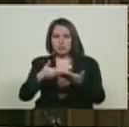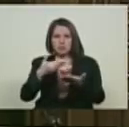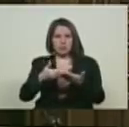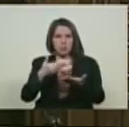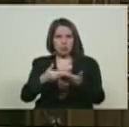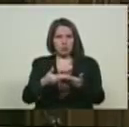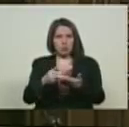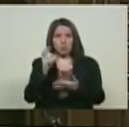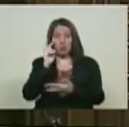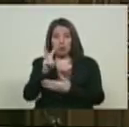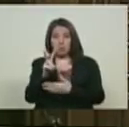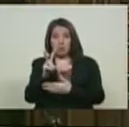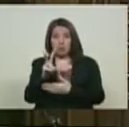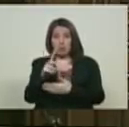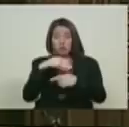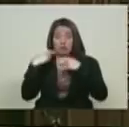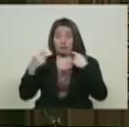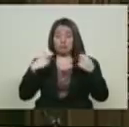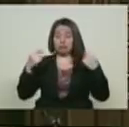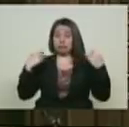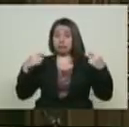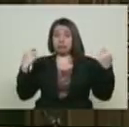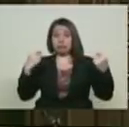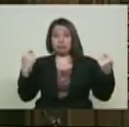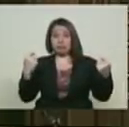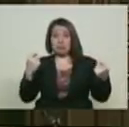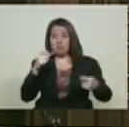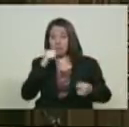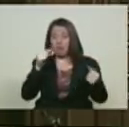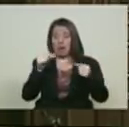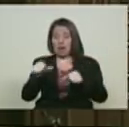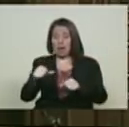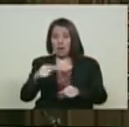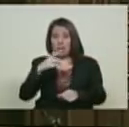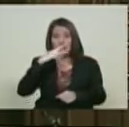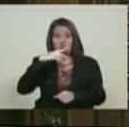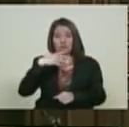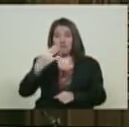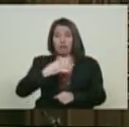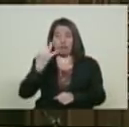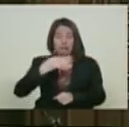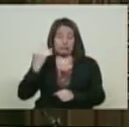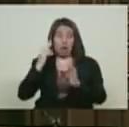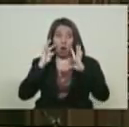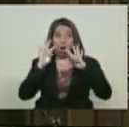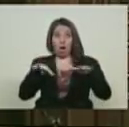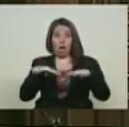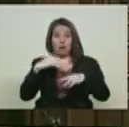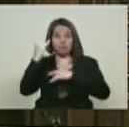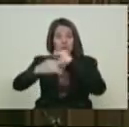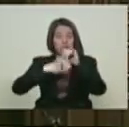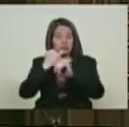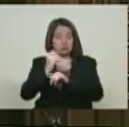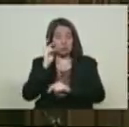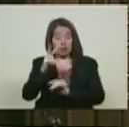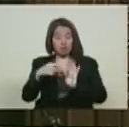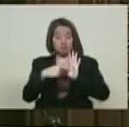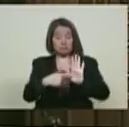donde hace escandalosas revelaciones que tienen impacto internacional. Adelante, por